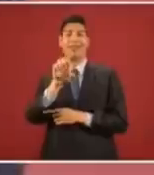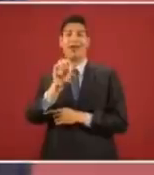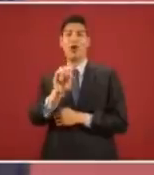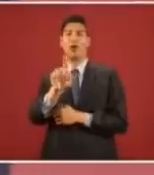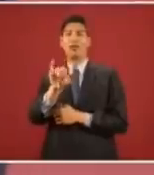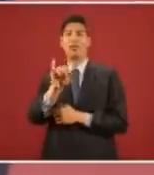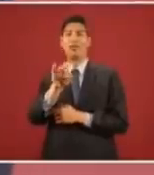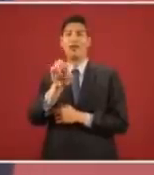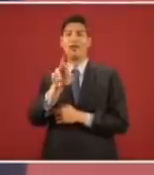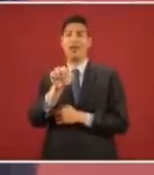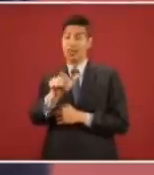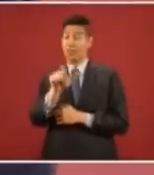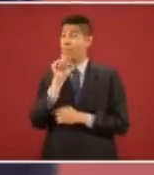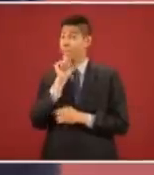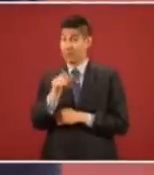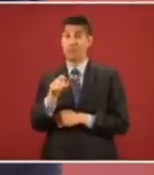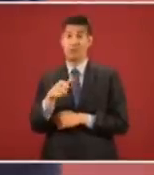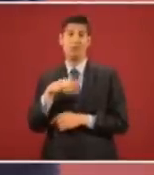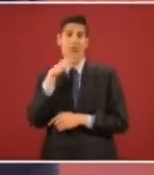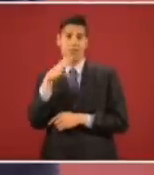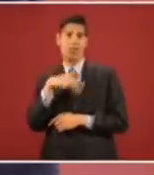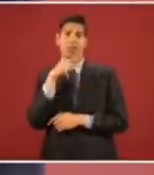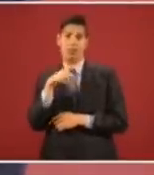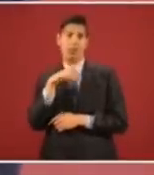el predominio de la corrupción